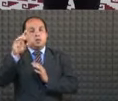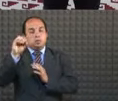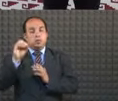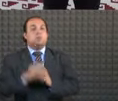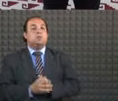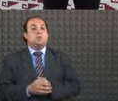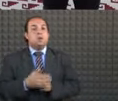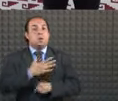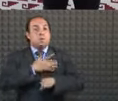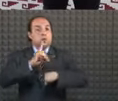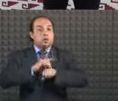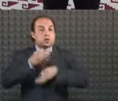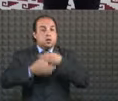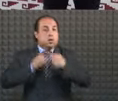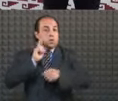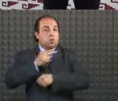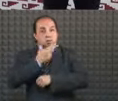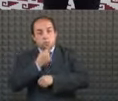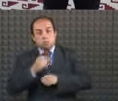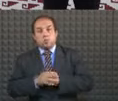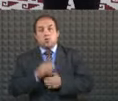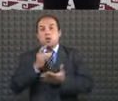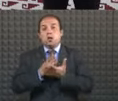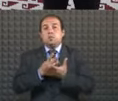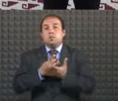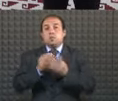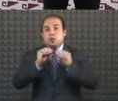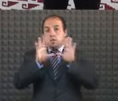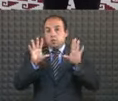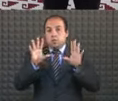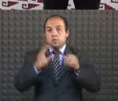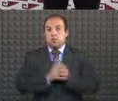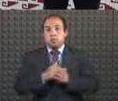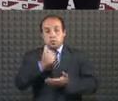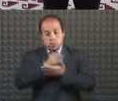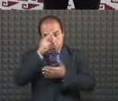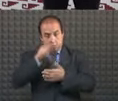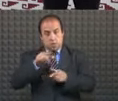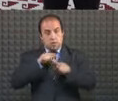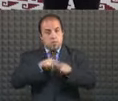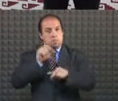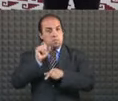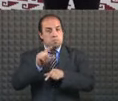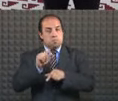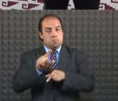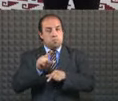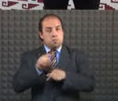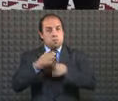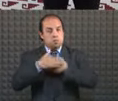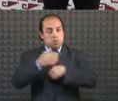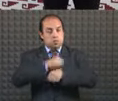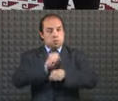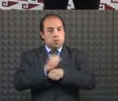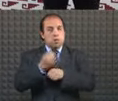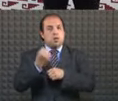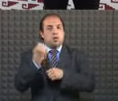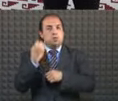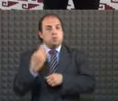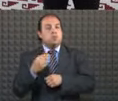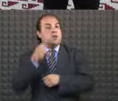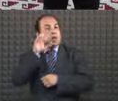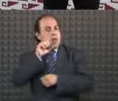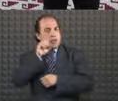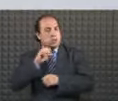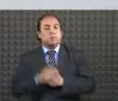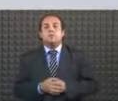Buenos días a todas y todos. Nada más una presión y que nos quede claro, ¿la Ciudad de México se mantiene las 2 próximas semanas en el naranja el semáforo